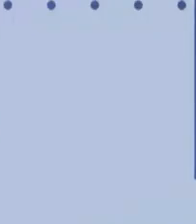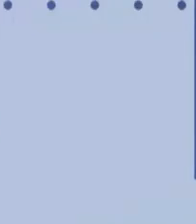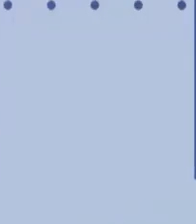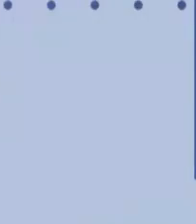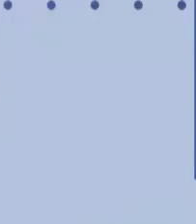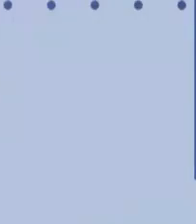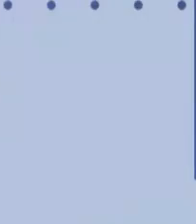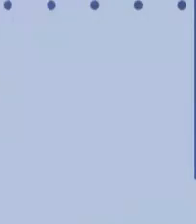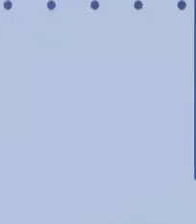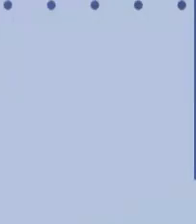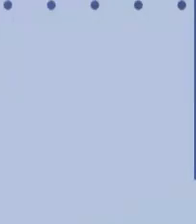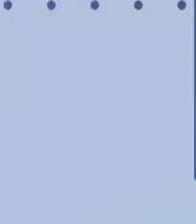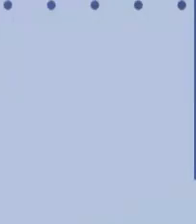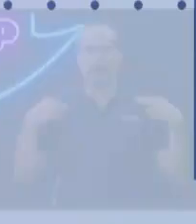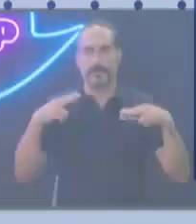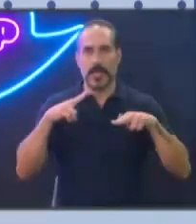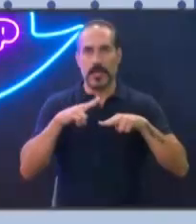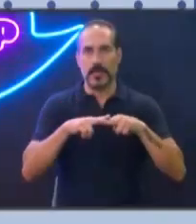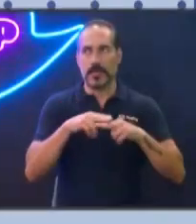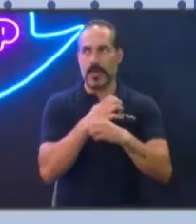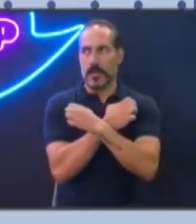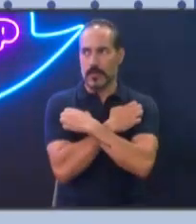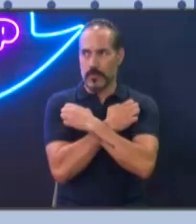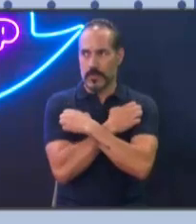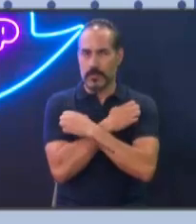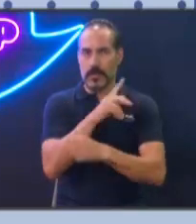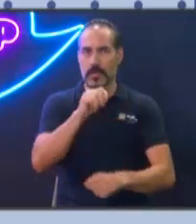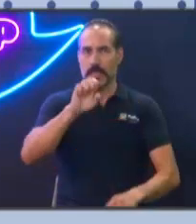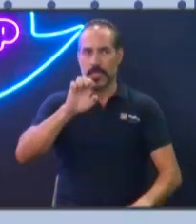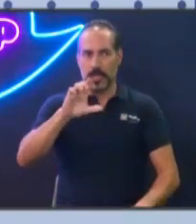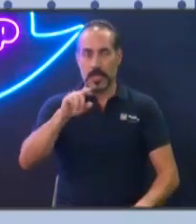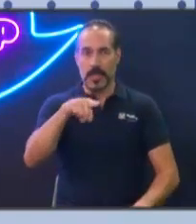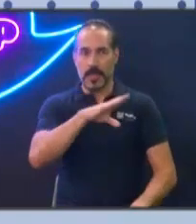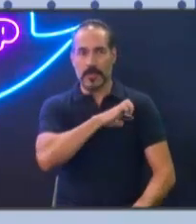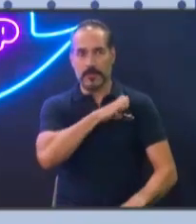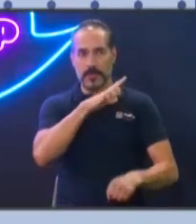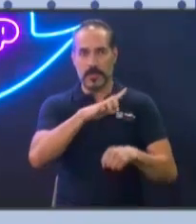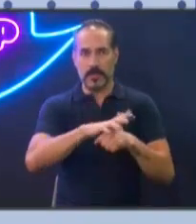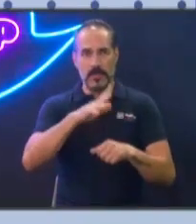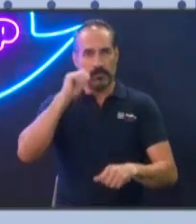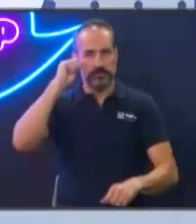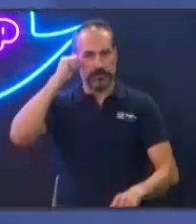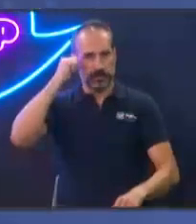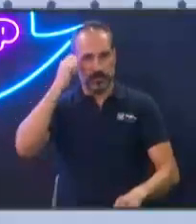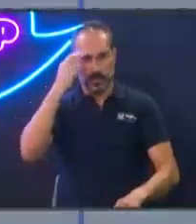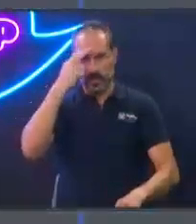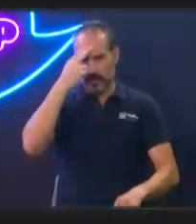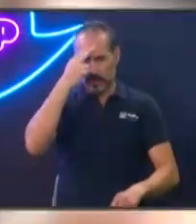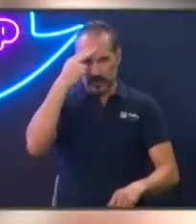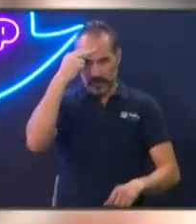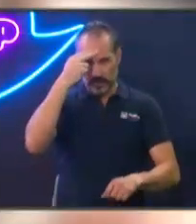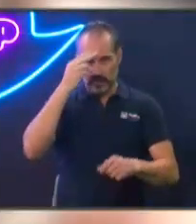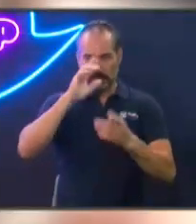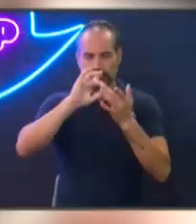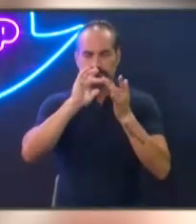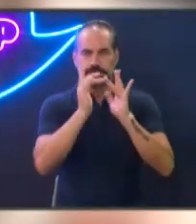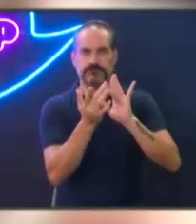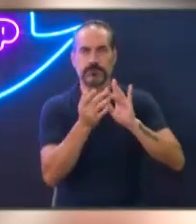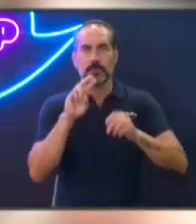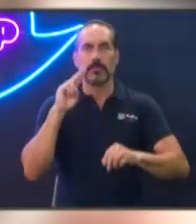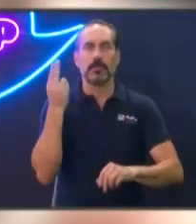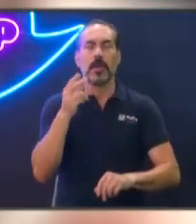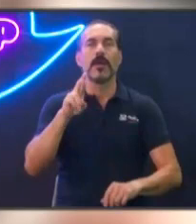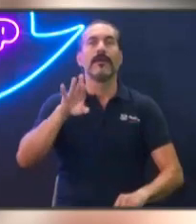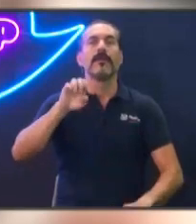ella es maestra en educación por el Tec Milenio tiene la especialidad en trastornos del neurodesarrollo por la universidad de